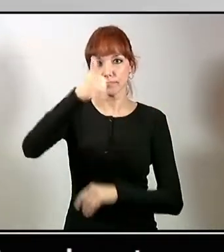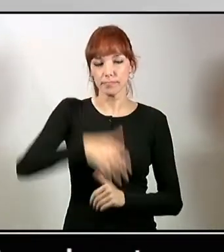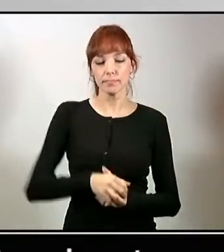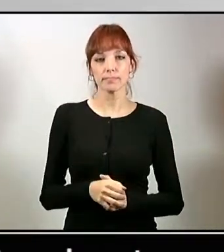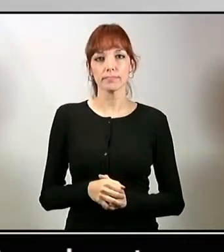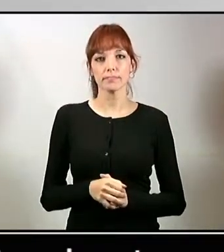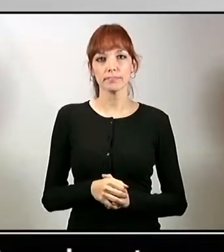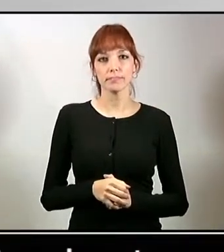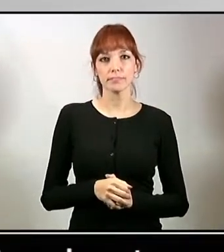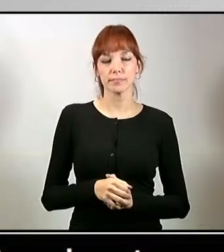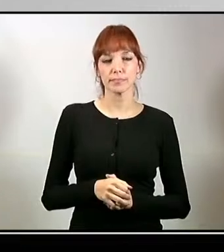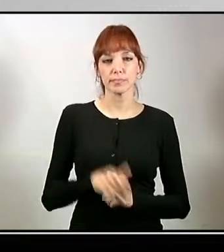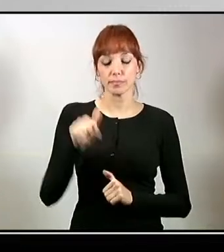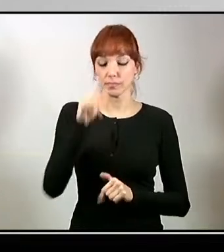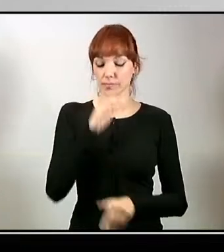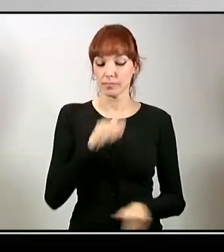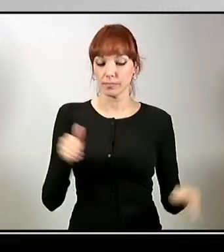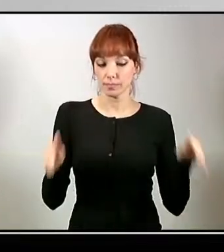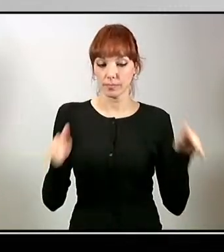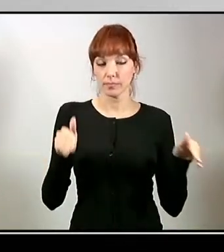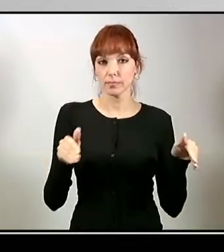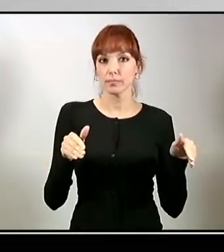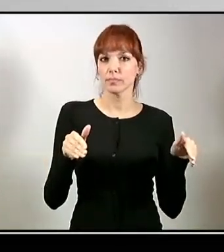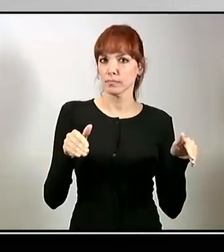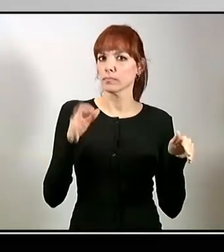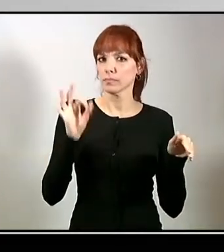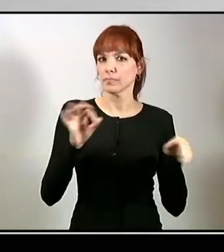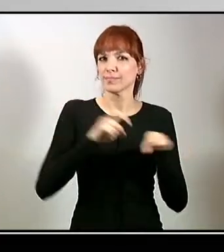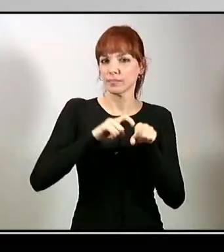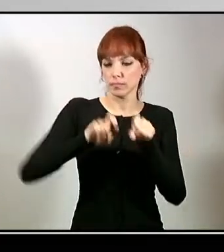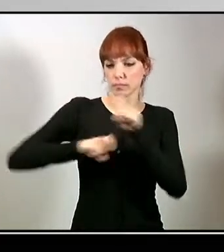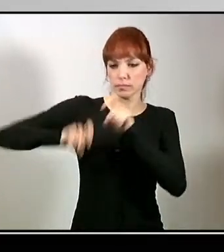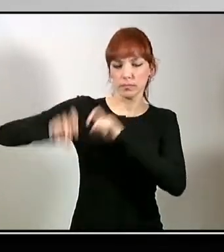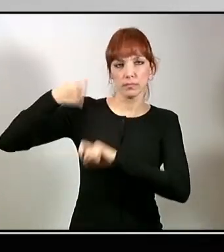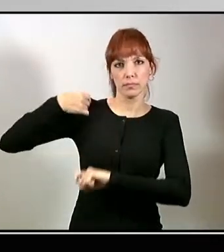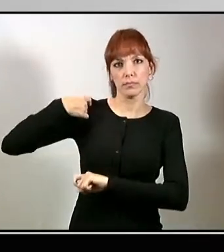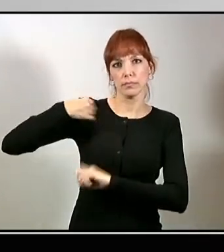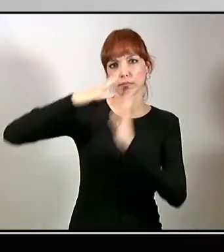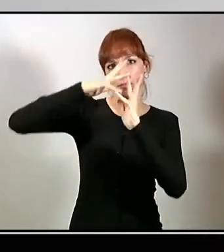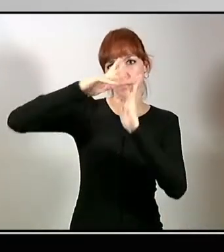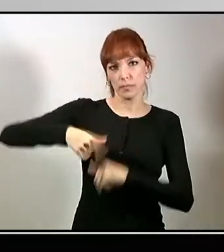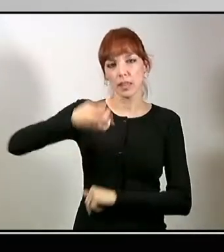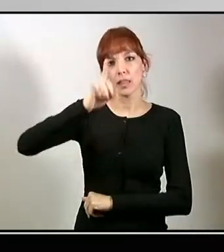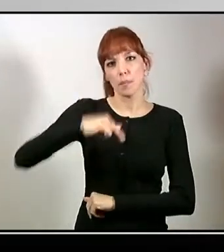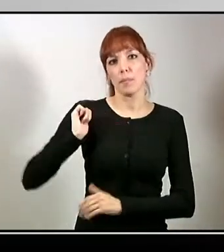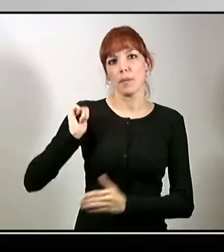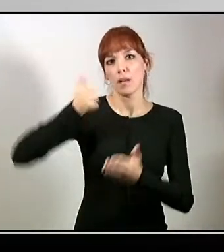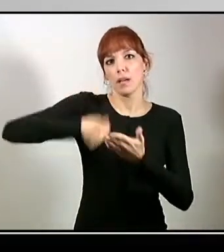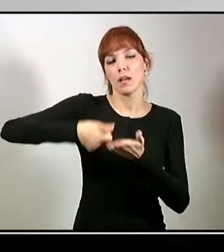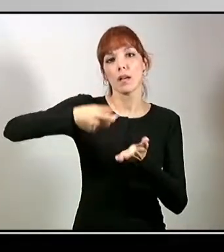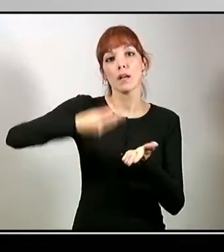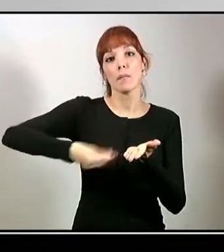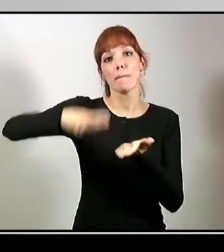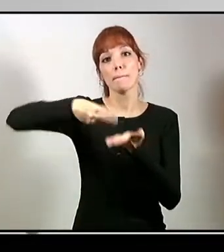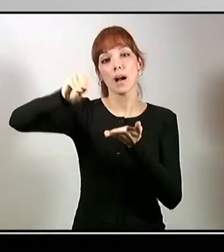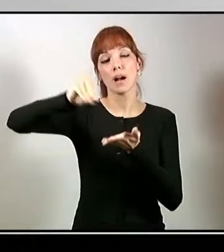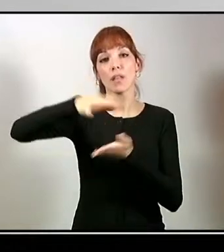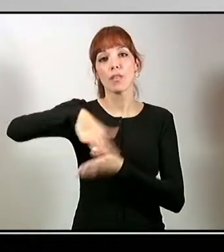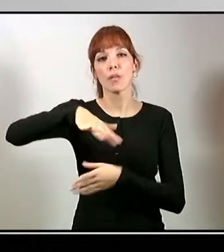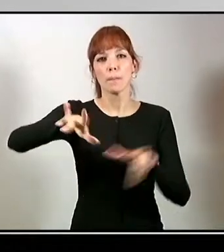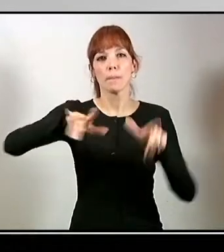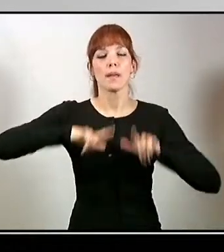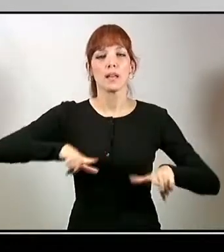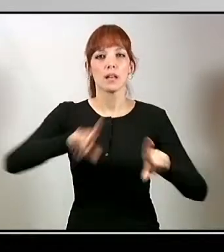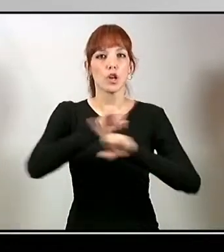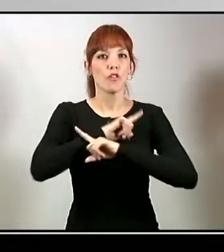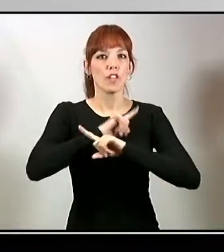2022 tendrá un carácter retroactivo y su abono se realizará en la nómina de noviembre